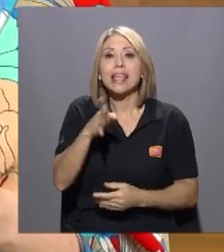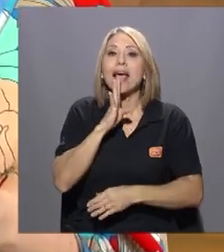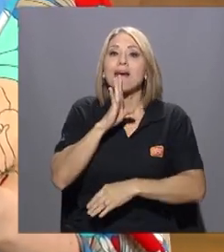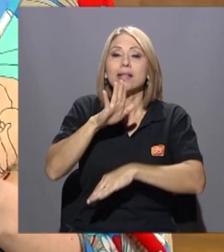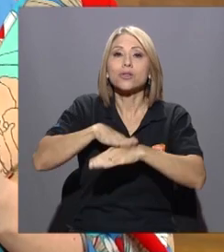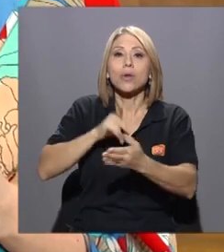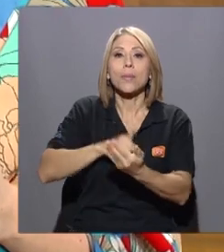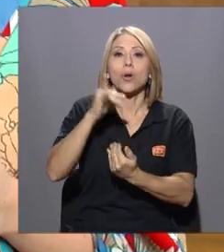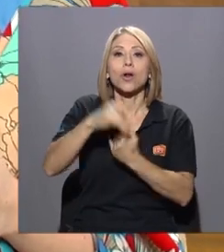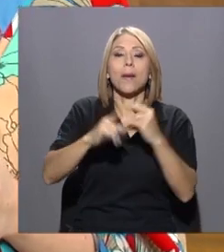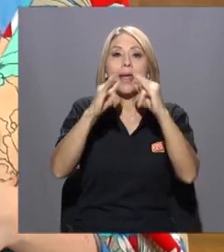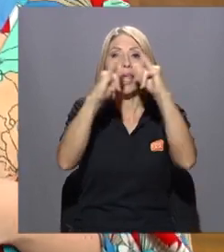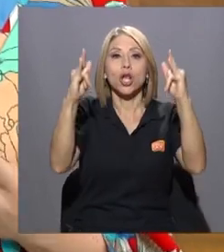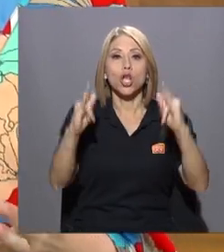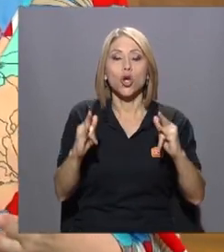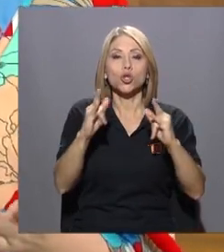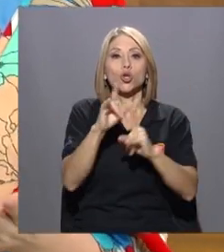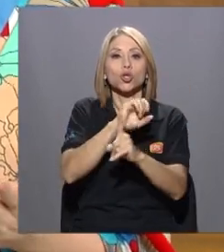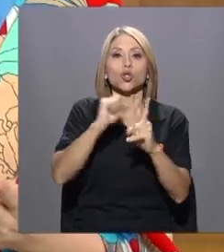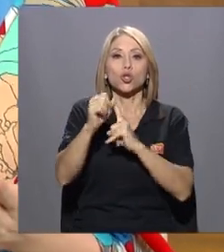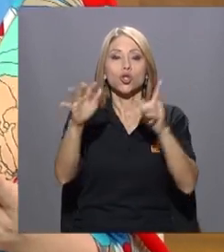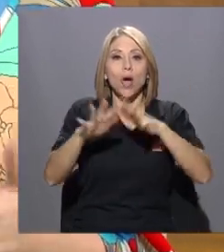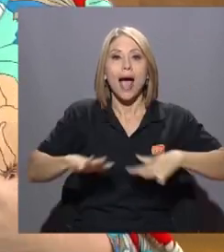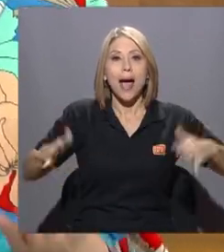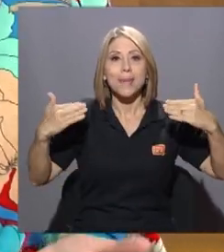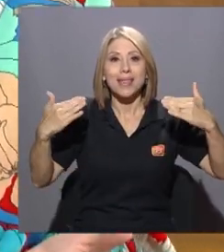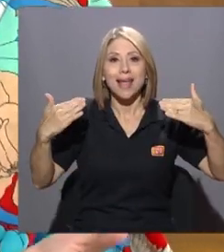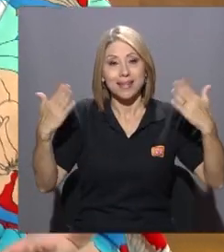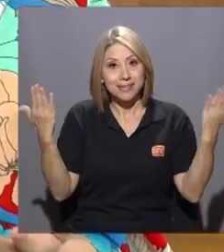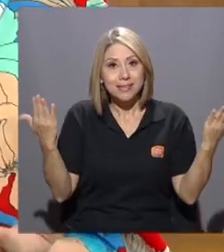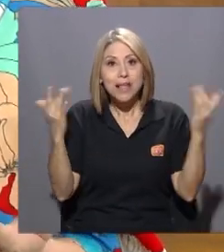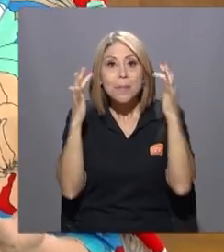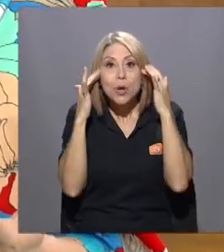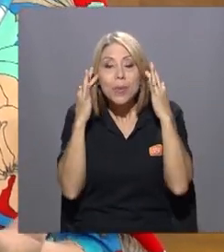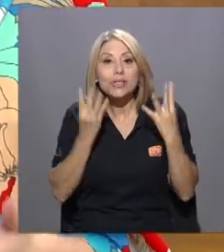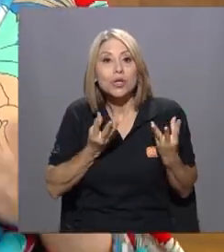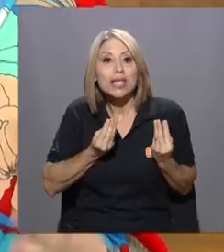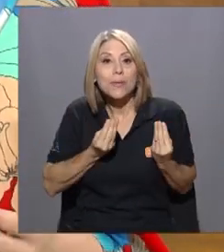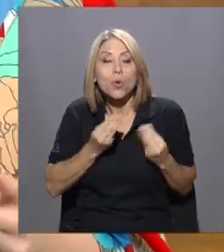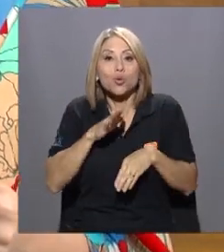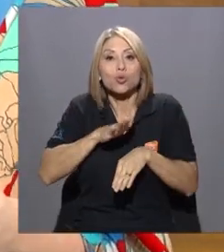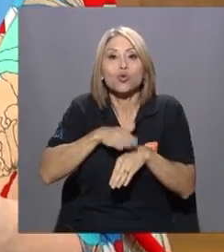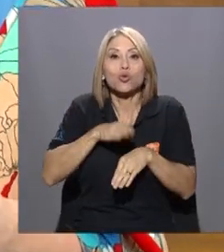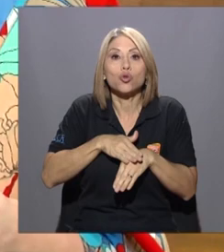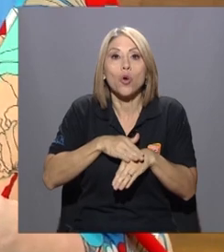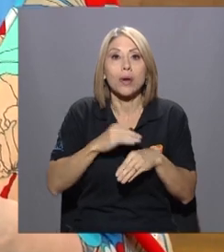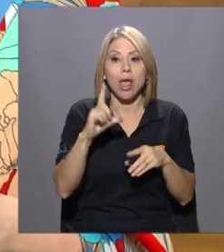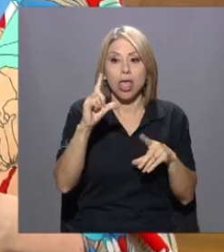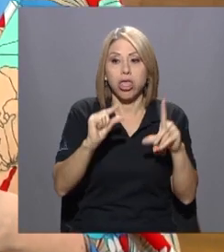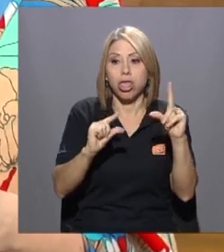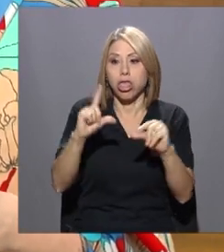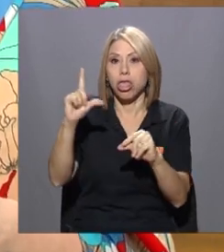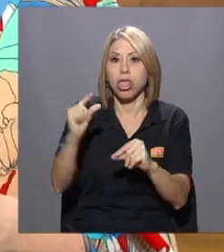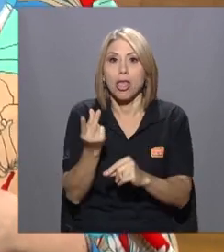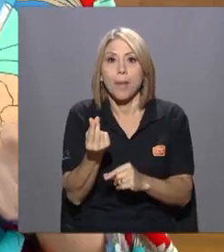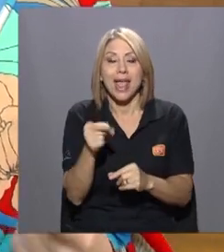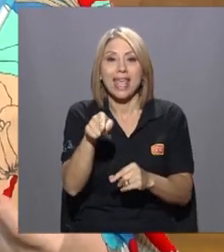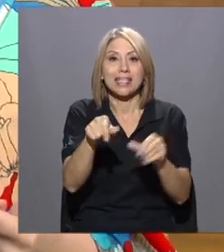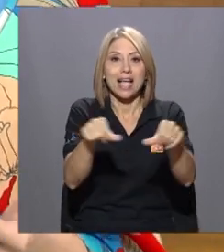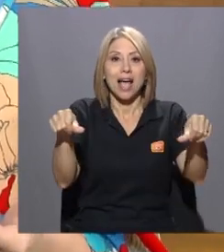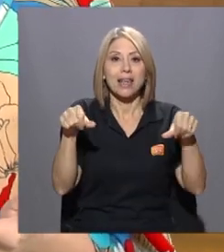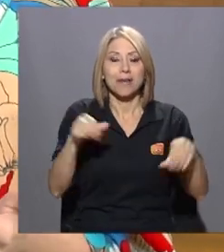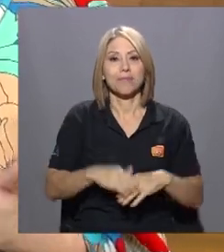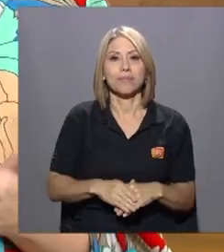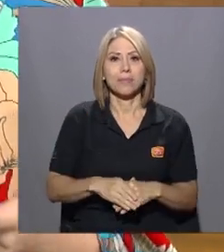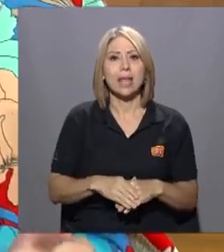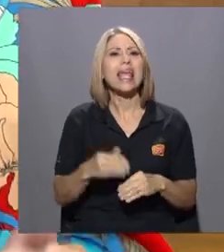de kioscos socioambientales y la preocupación que existe y el temor que existe respecto a los recortes en esta área. ¿Qué tan